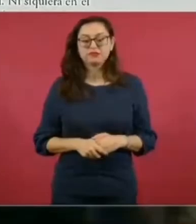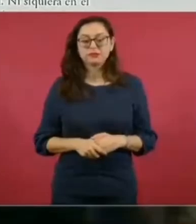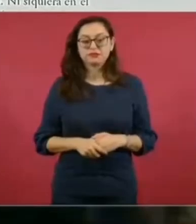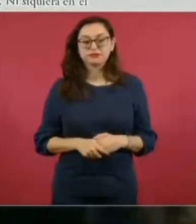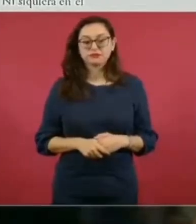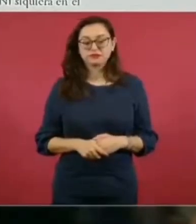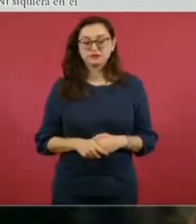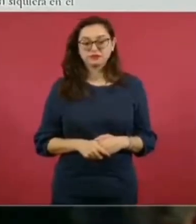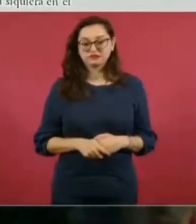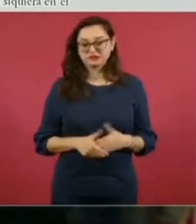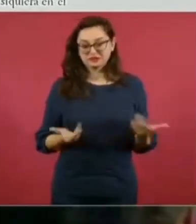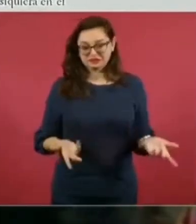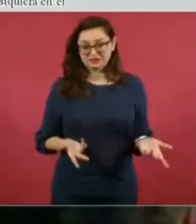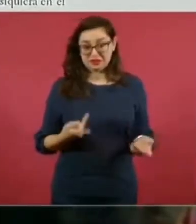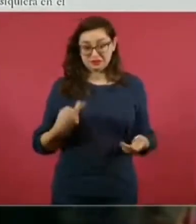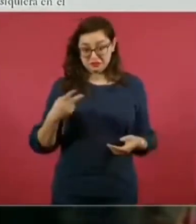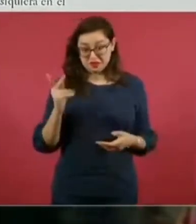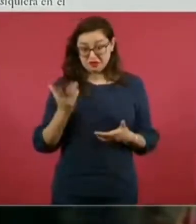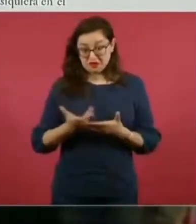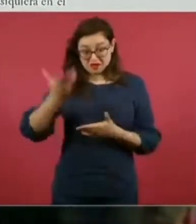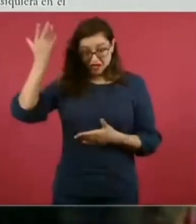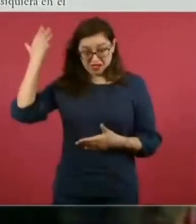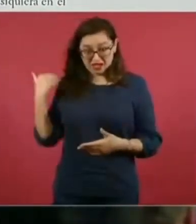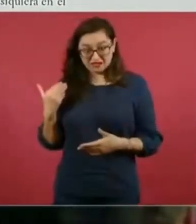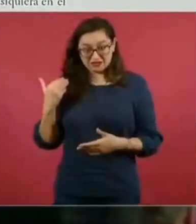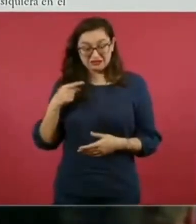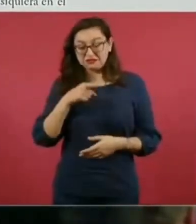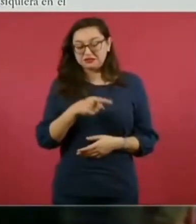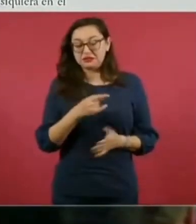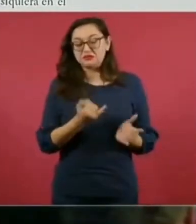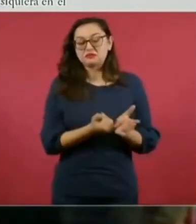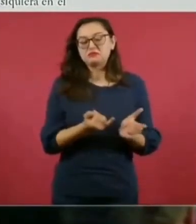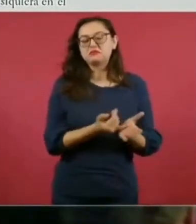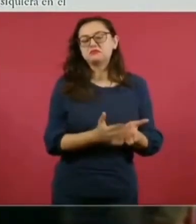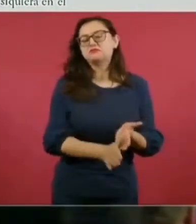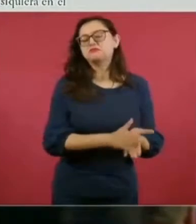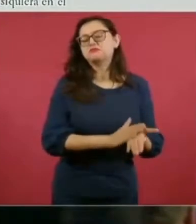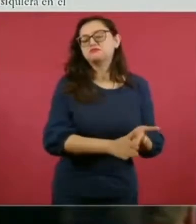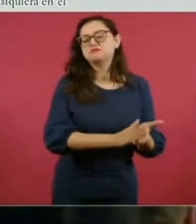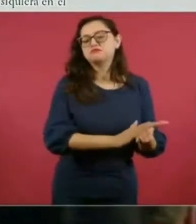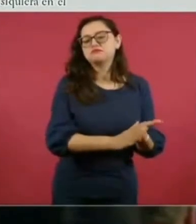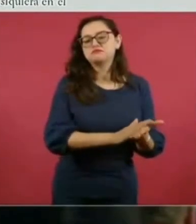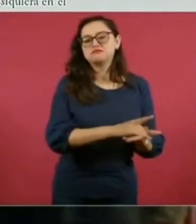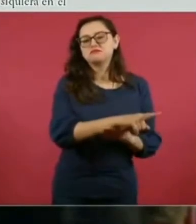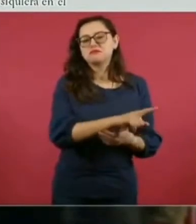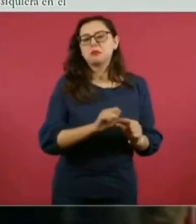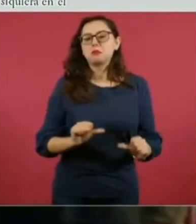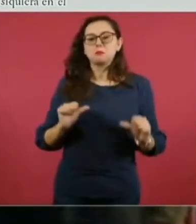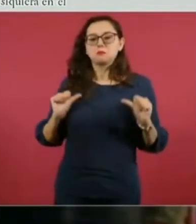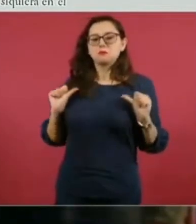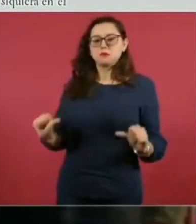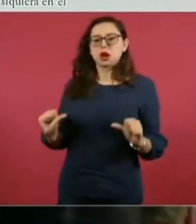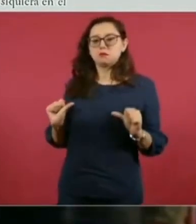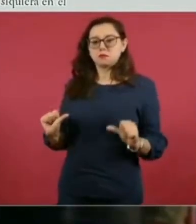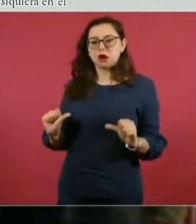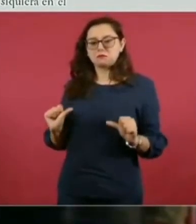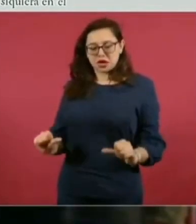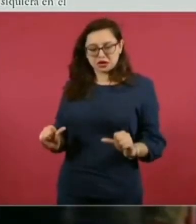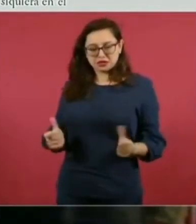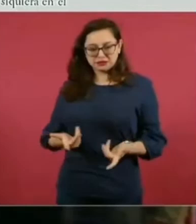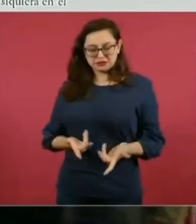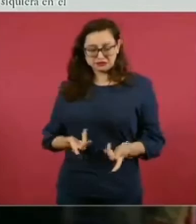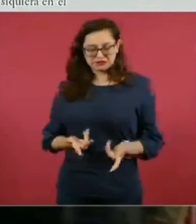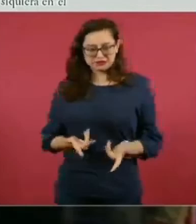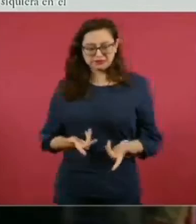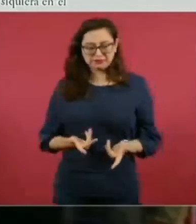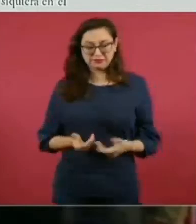Esto no ingresaba por estas modificaciones a la hacienda